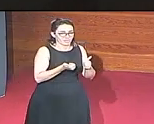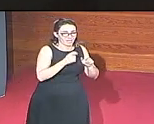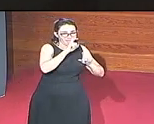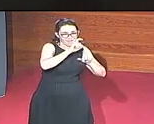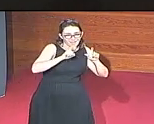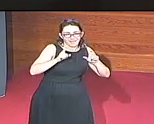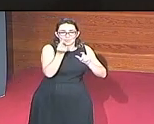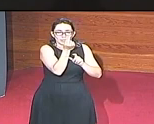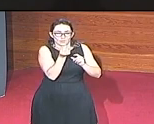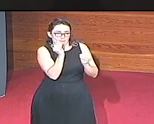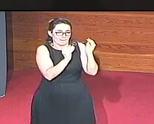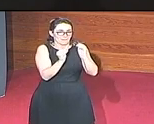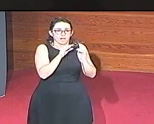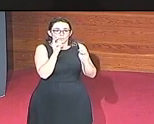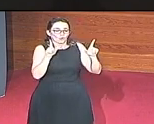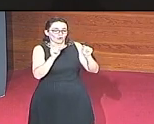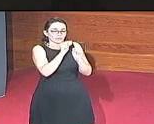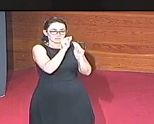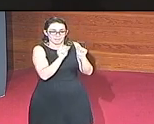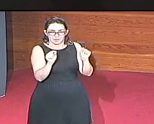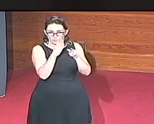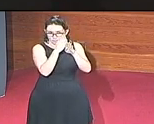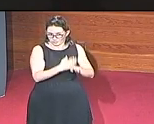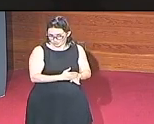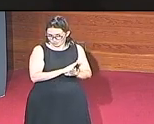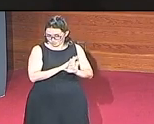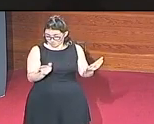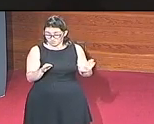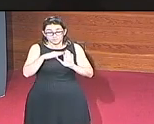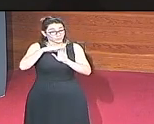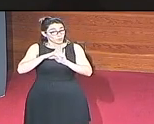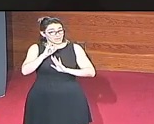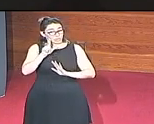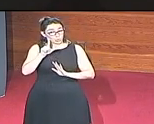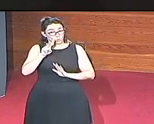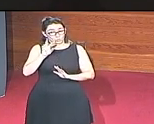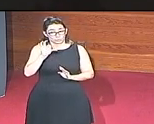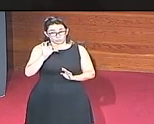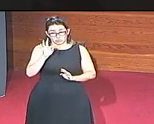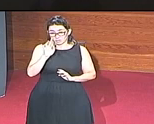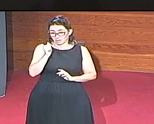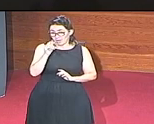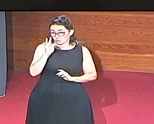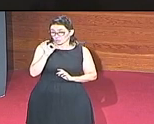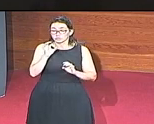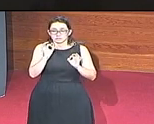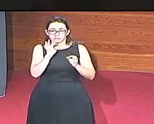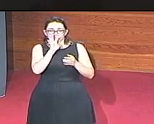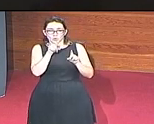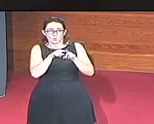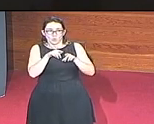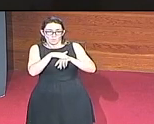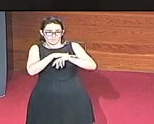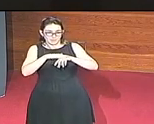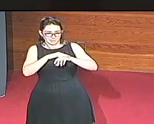etcétera etcétera entonces ya sobre illustrator una vez terminado el armazón de los